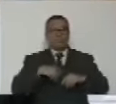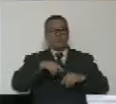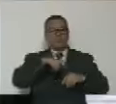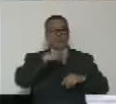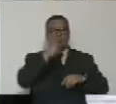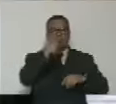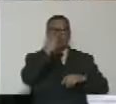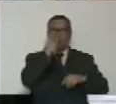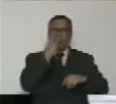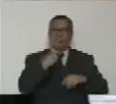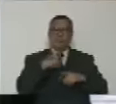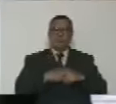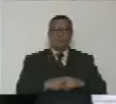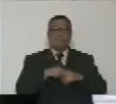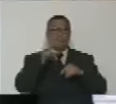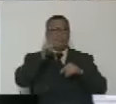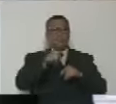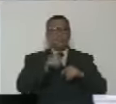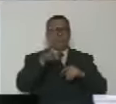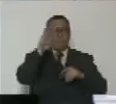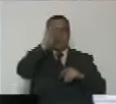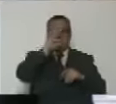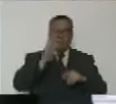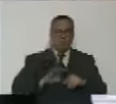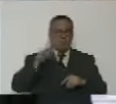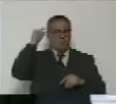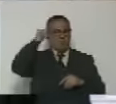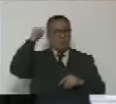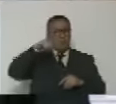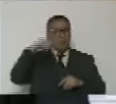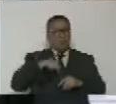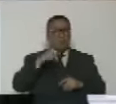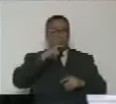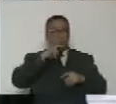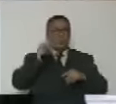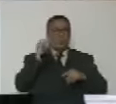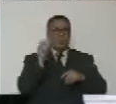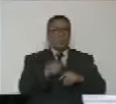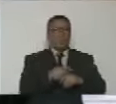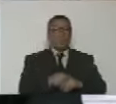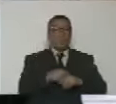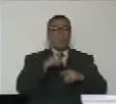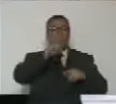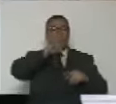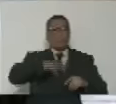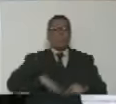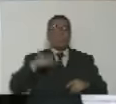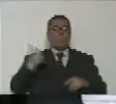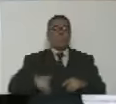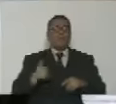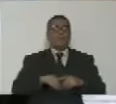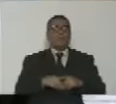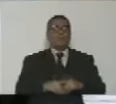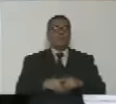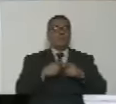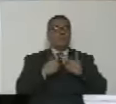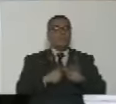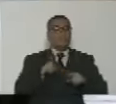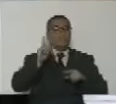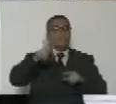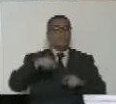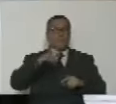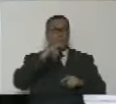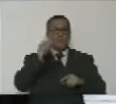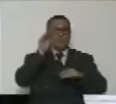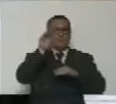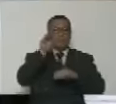pobreza. Esa figura hoy ofende la historia argentina, pero también ofende